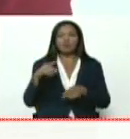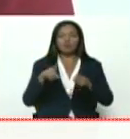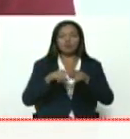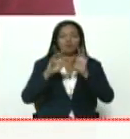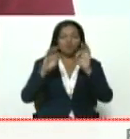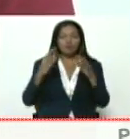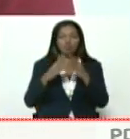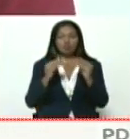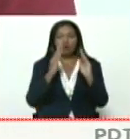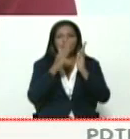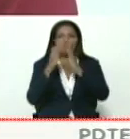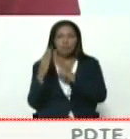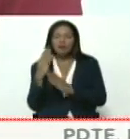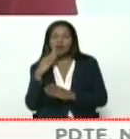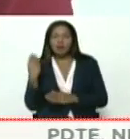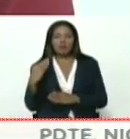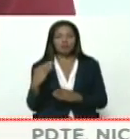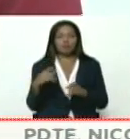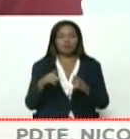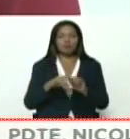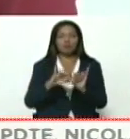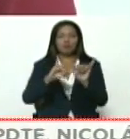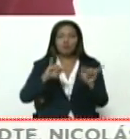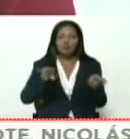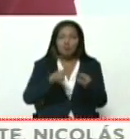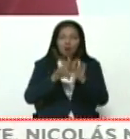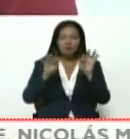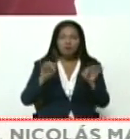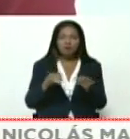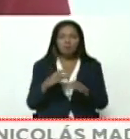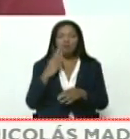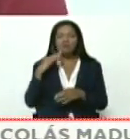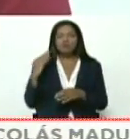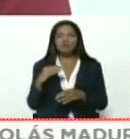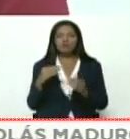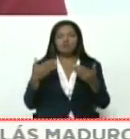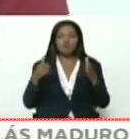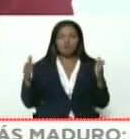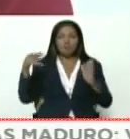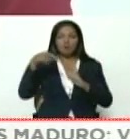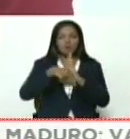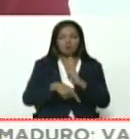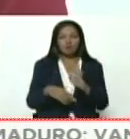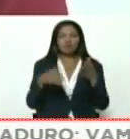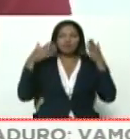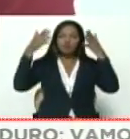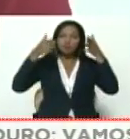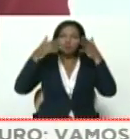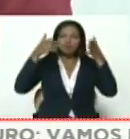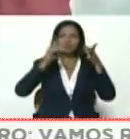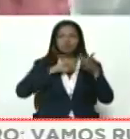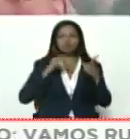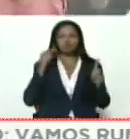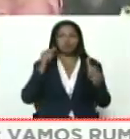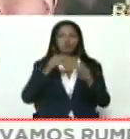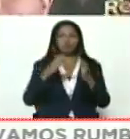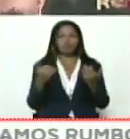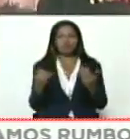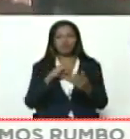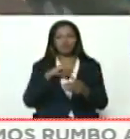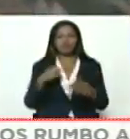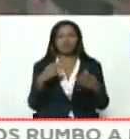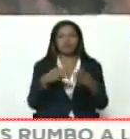de todas las estructuras de la juventud del partido, la juventud más grande que ha tenido este país, profundizando la formación que nos ha orientado nuestro